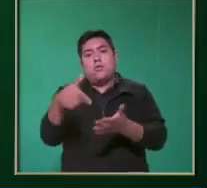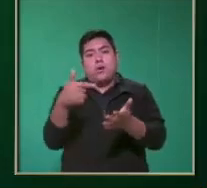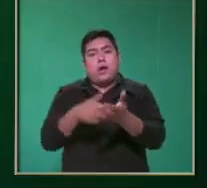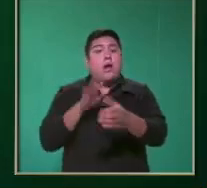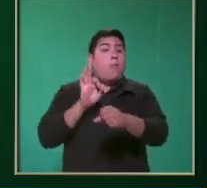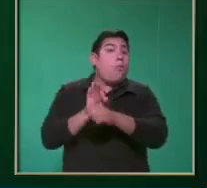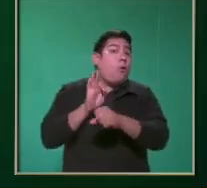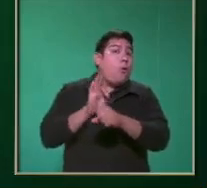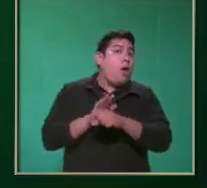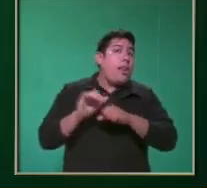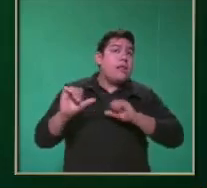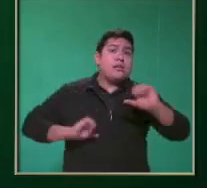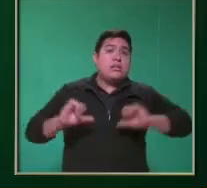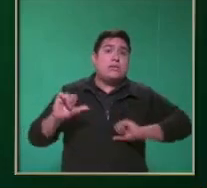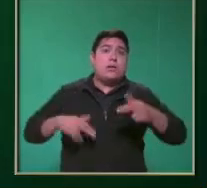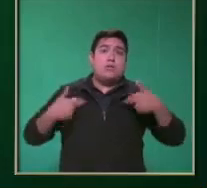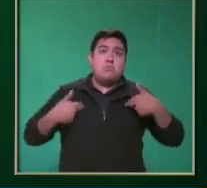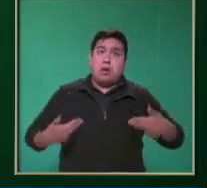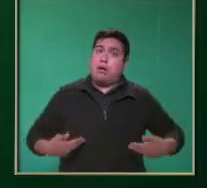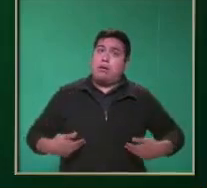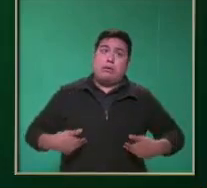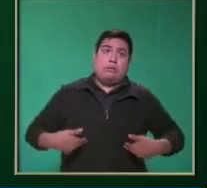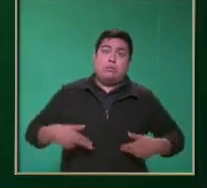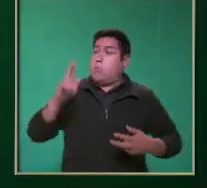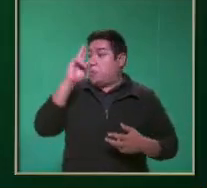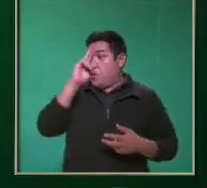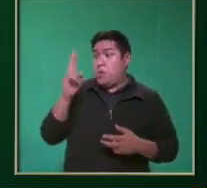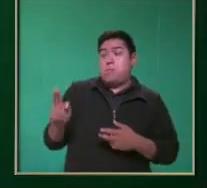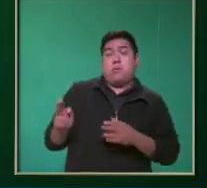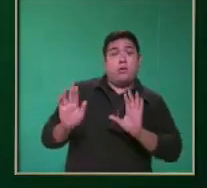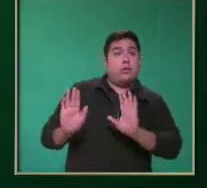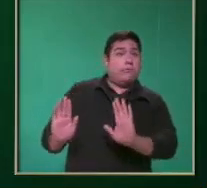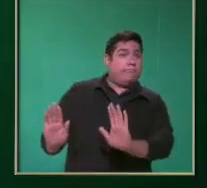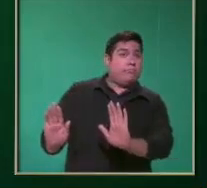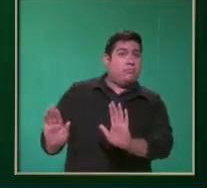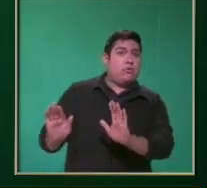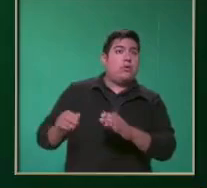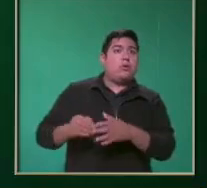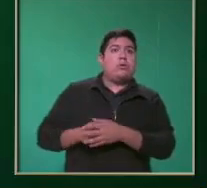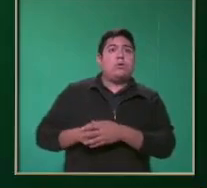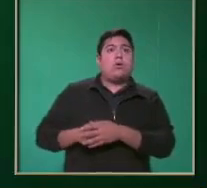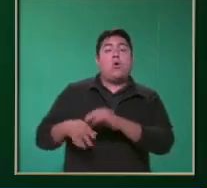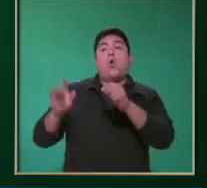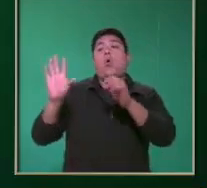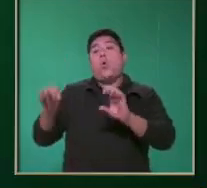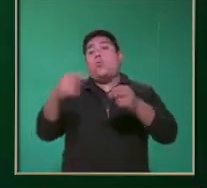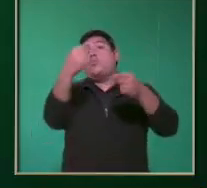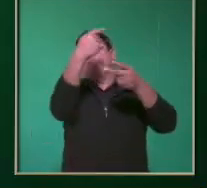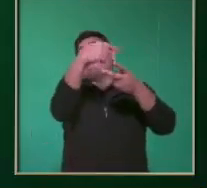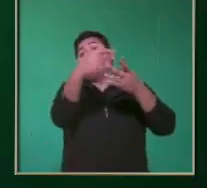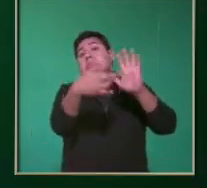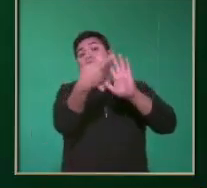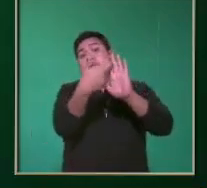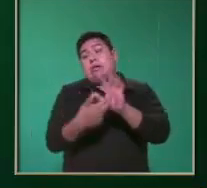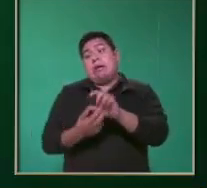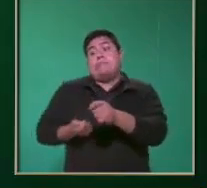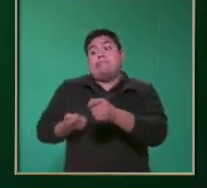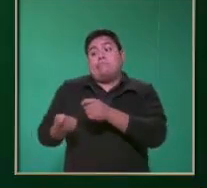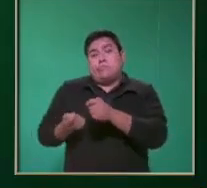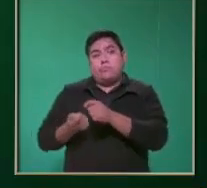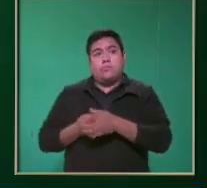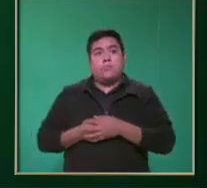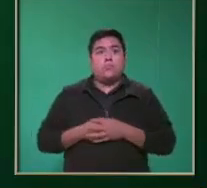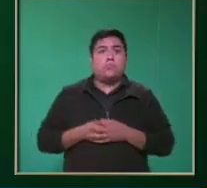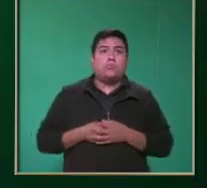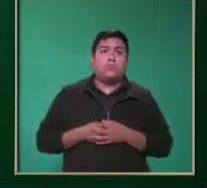actividades humanas están restringidas. Se pueden realizar actividades humanas, pero con ciertas restricciones. No podemos hacer lo